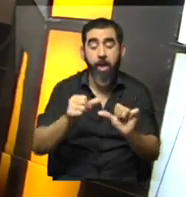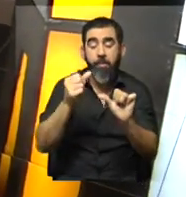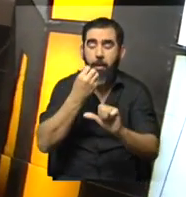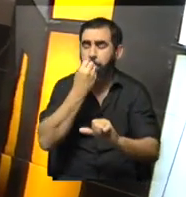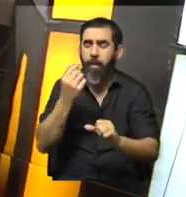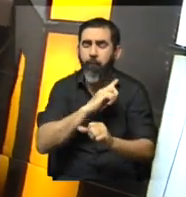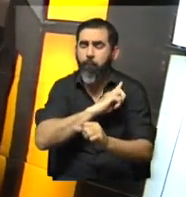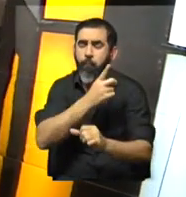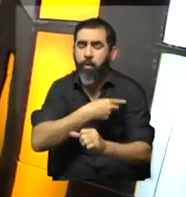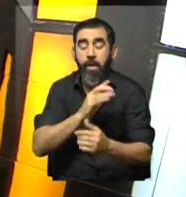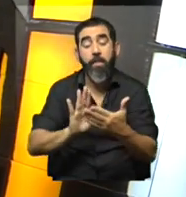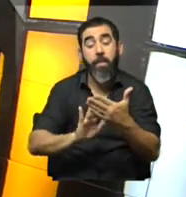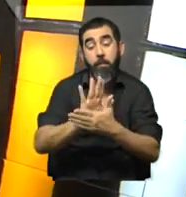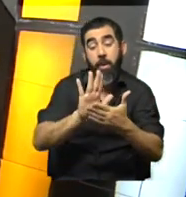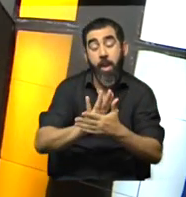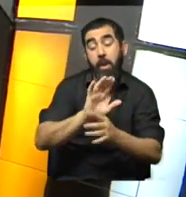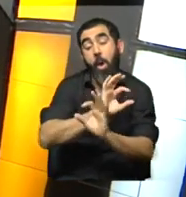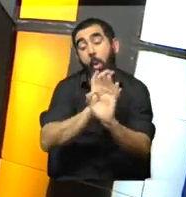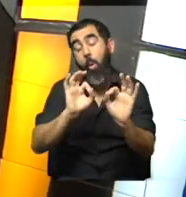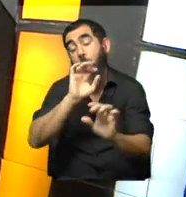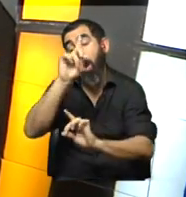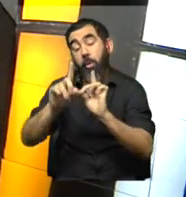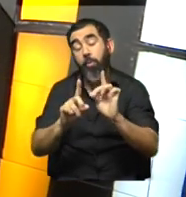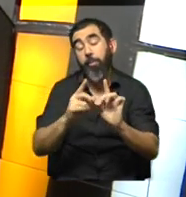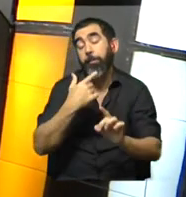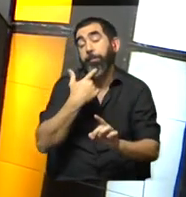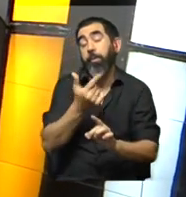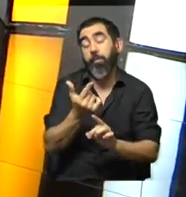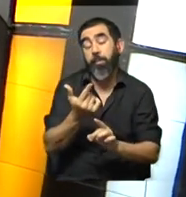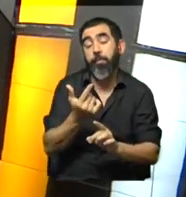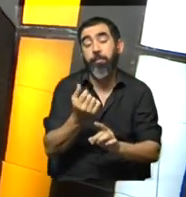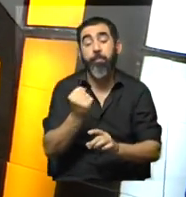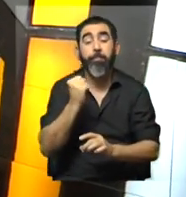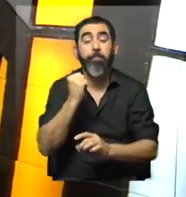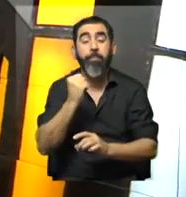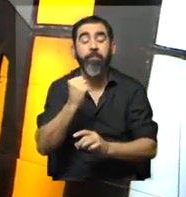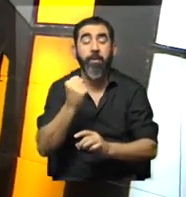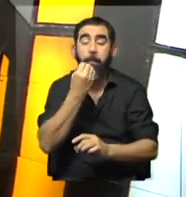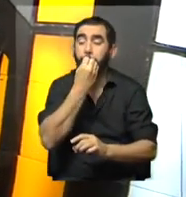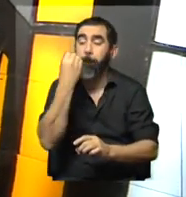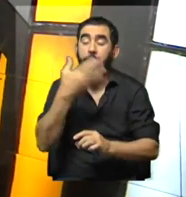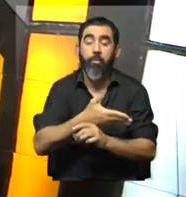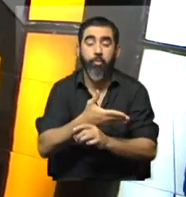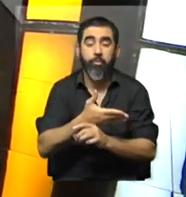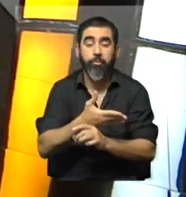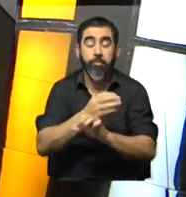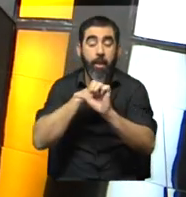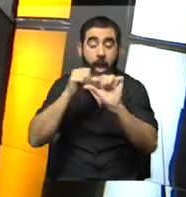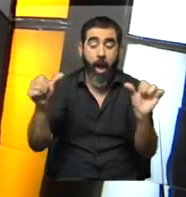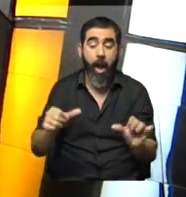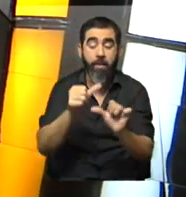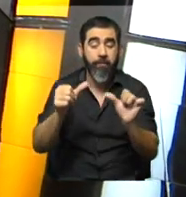demandante en la mañana, y otros que dicen que son mejores para hacer sus actividades